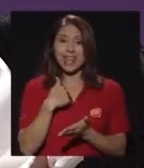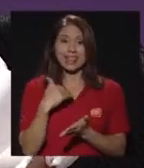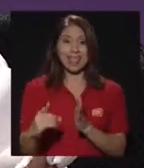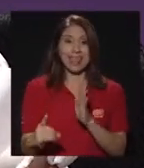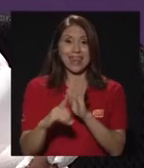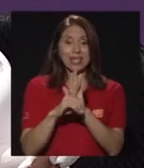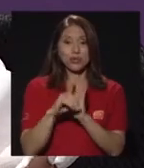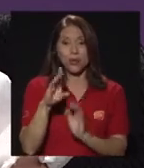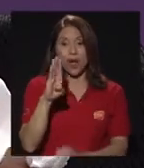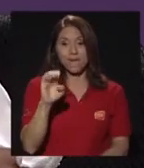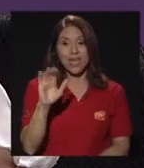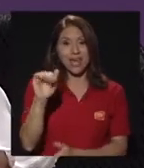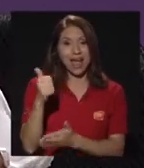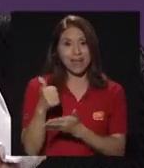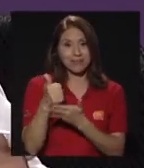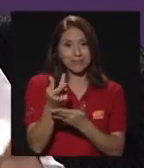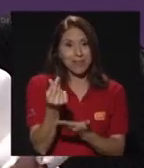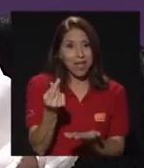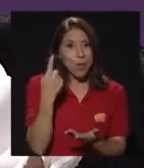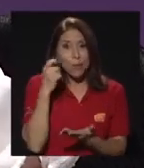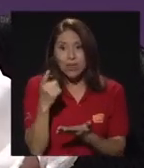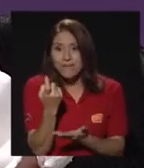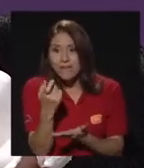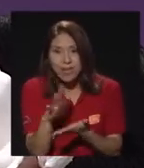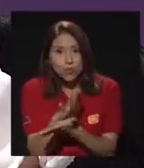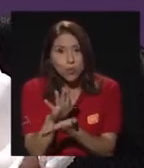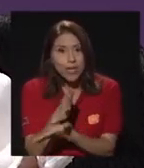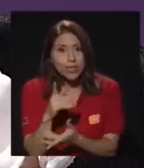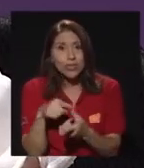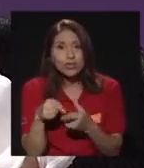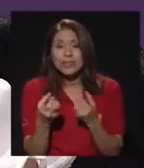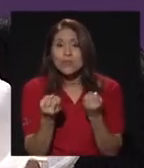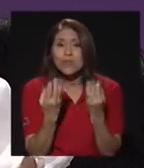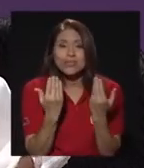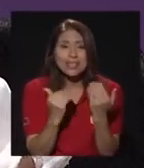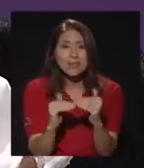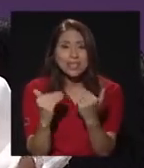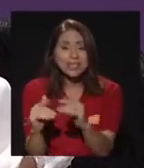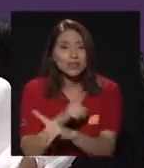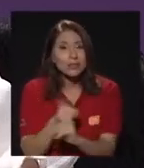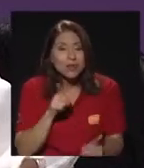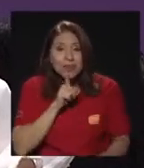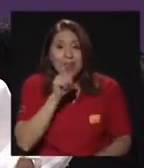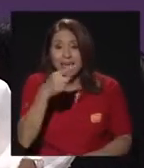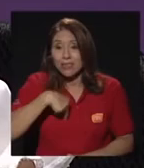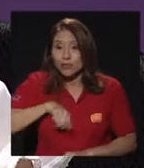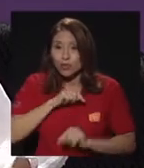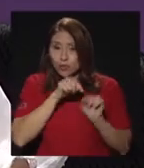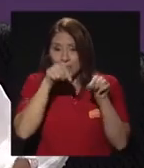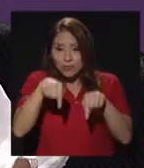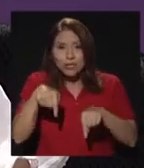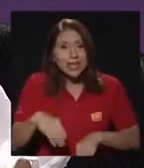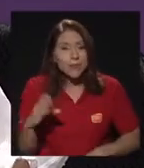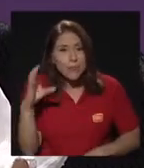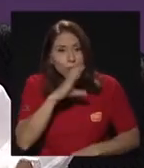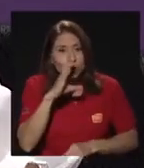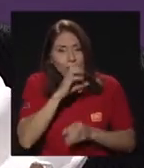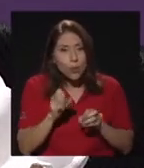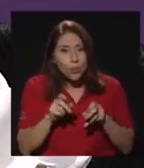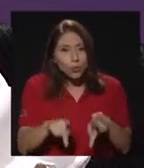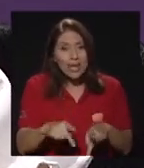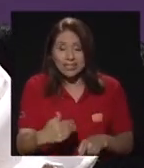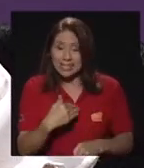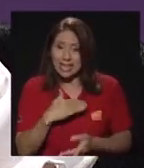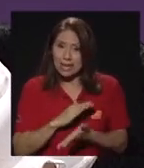documento. Entonces tenemos demasiadas limitaciones, pero la verdad que el viaje aquí es en busca de oportunidades y tener una vida